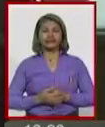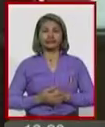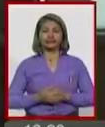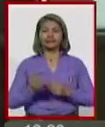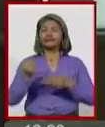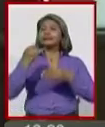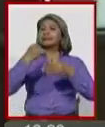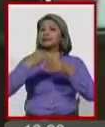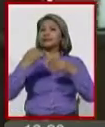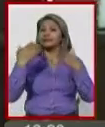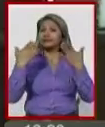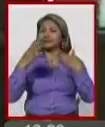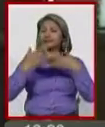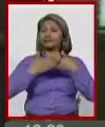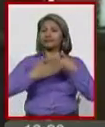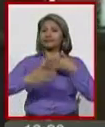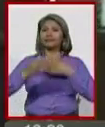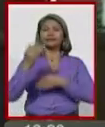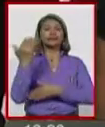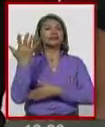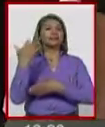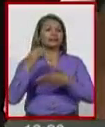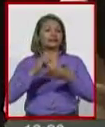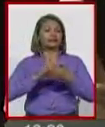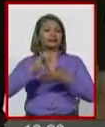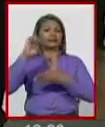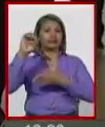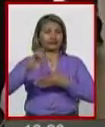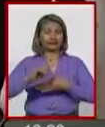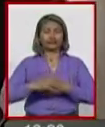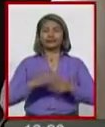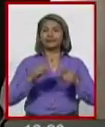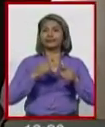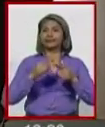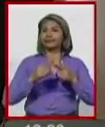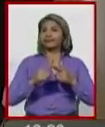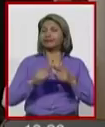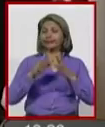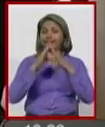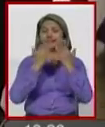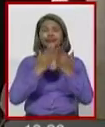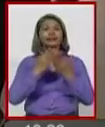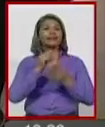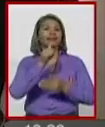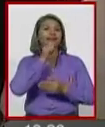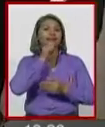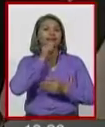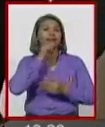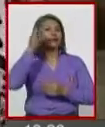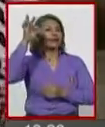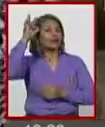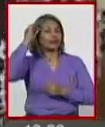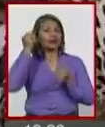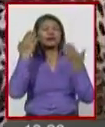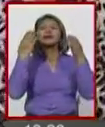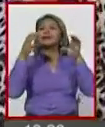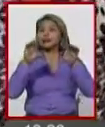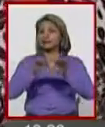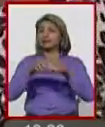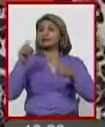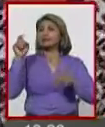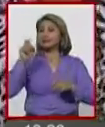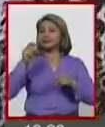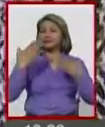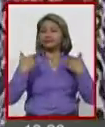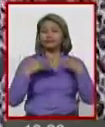es las inscripciones a partir de este 15 de este mes de enero. Por lo tanto, colegios particulares, fiscales y de convenio